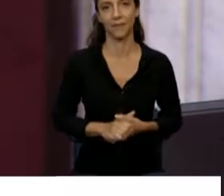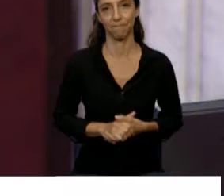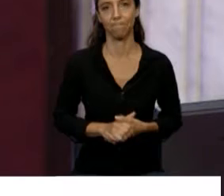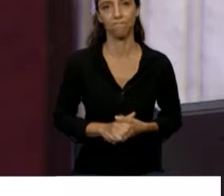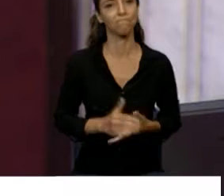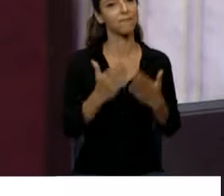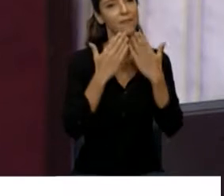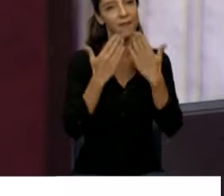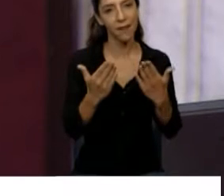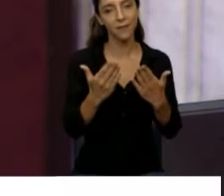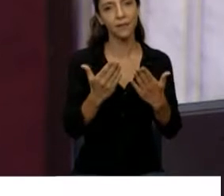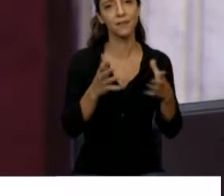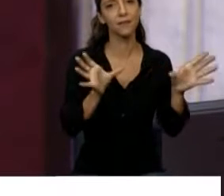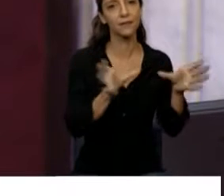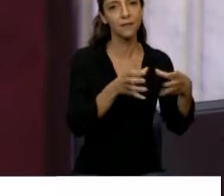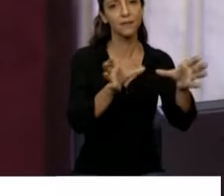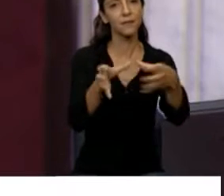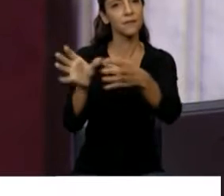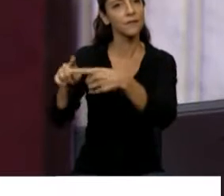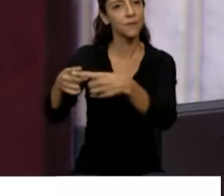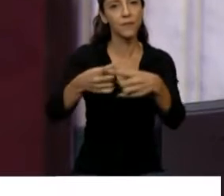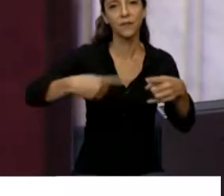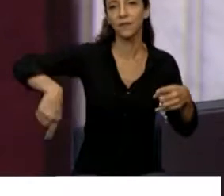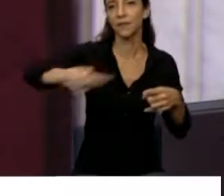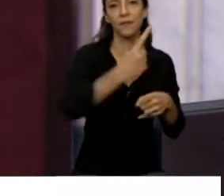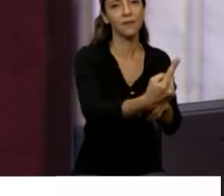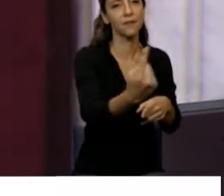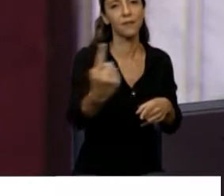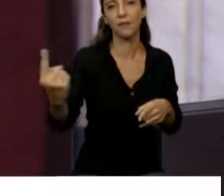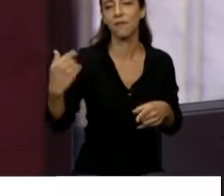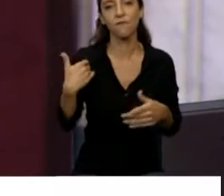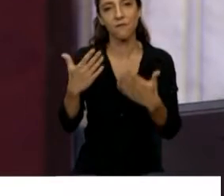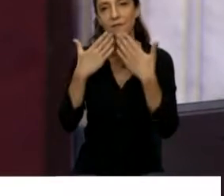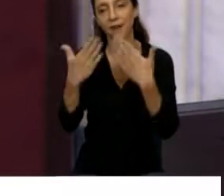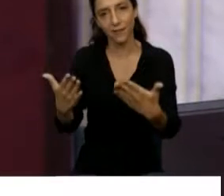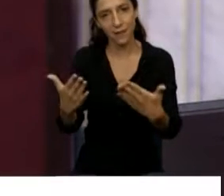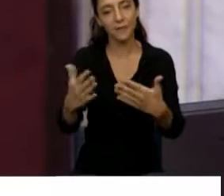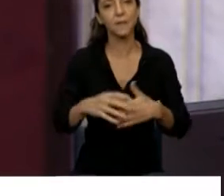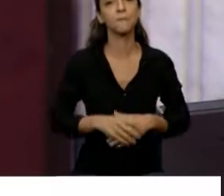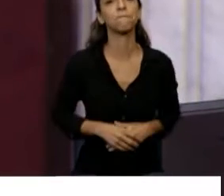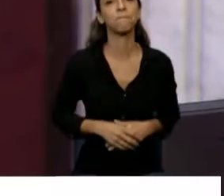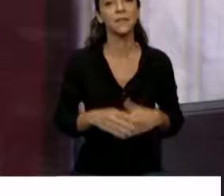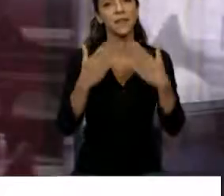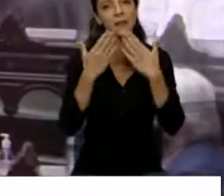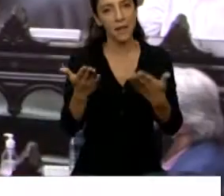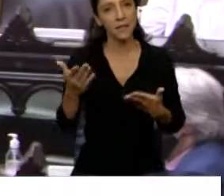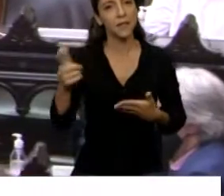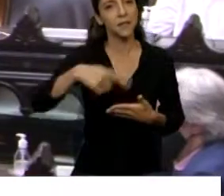a todos y cada uno de los bloques políticos de esta casa por renovar la